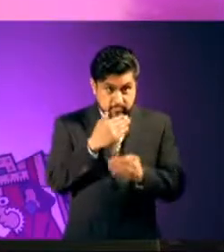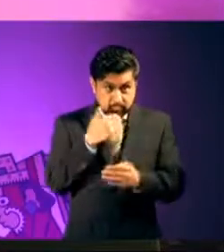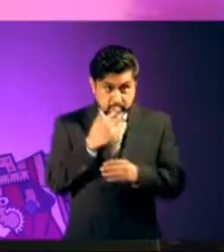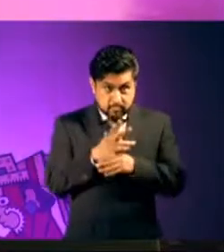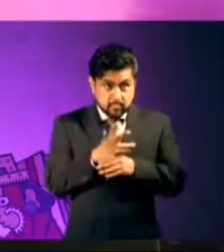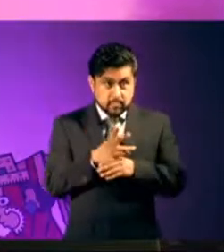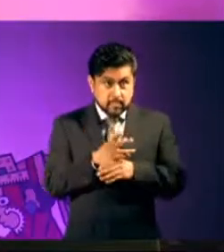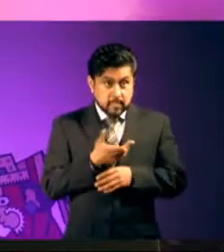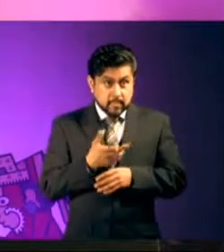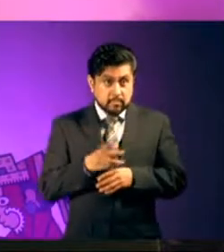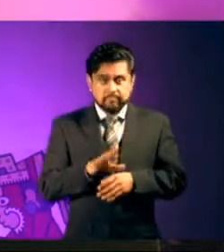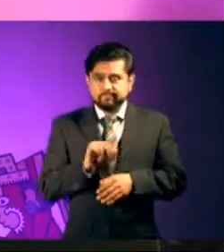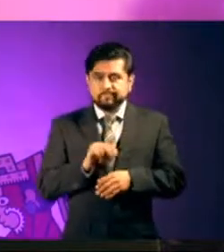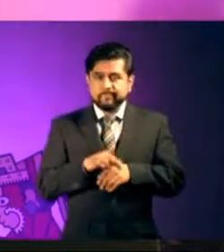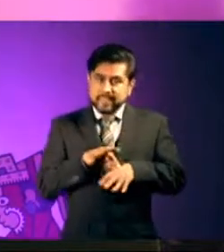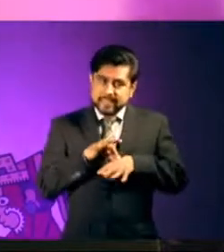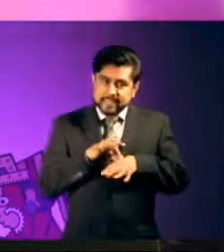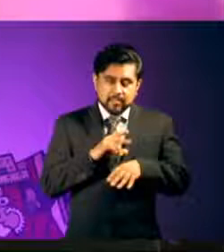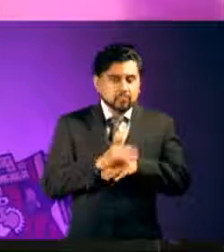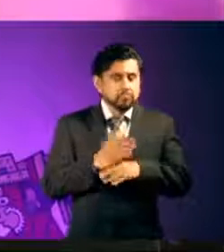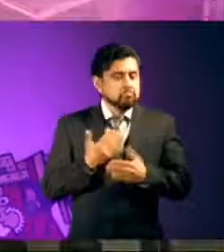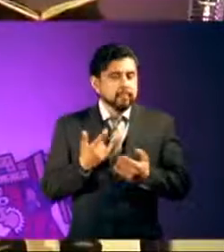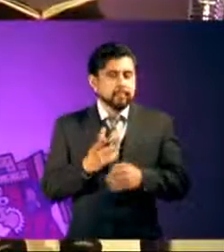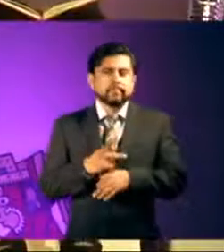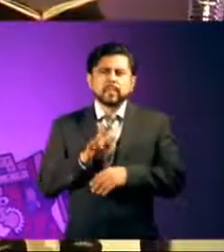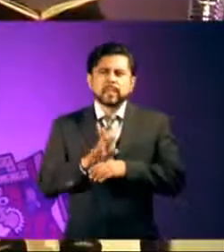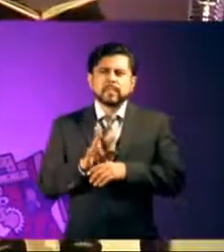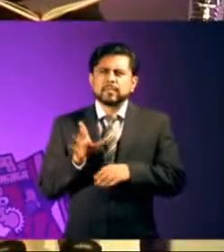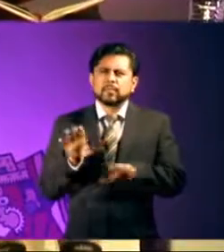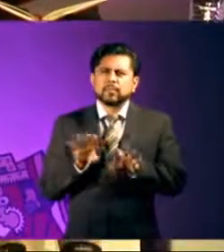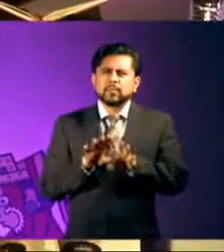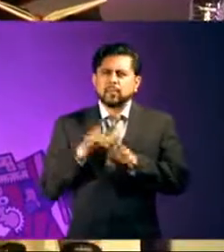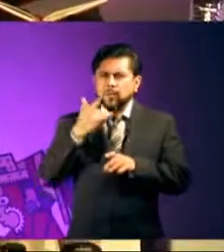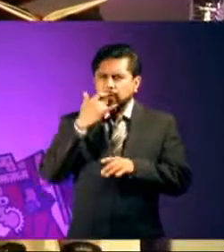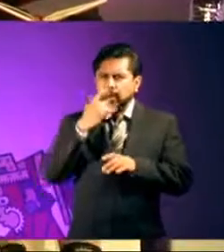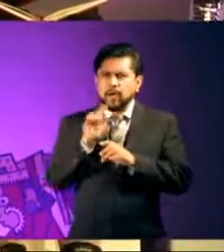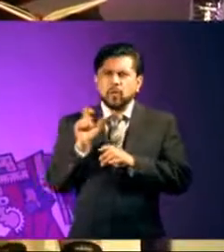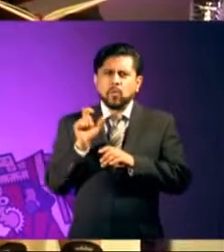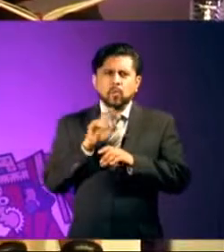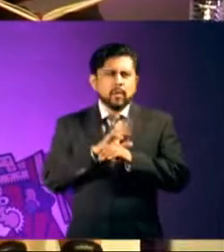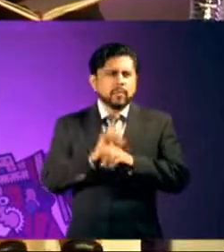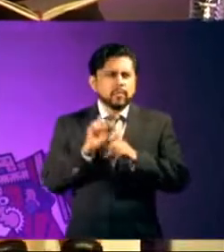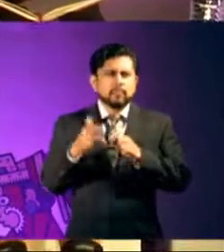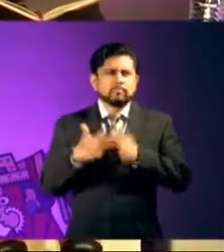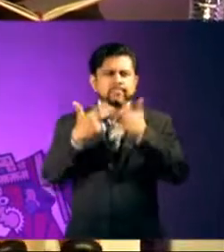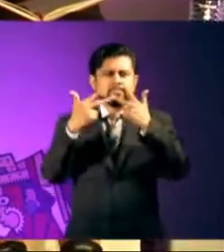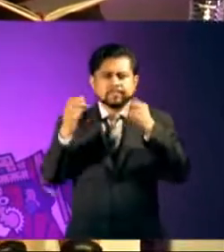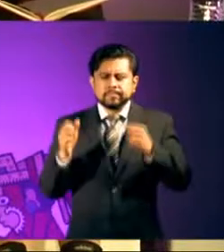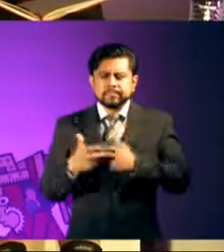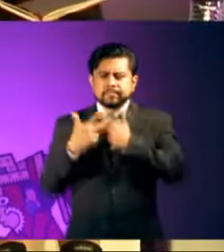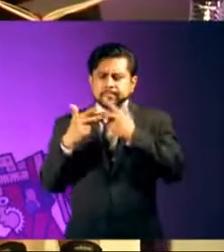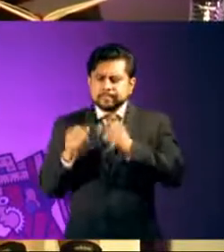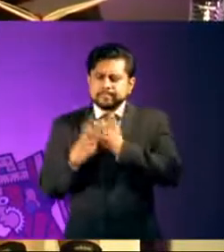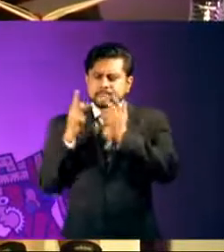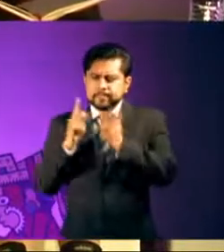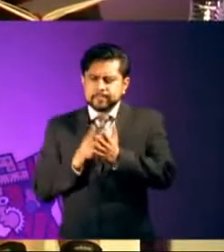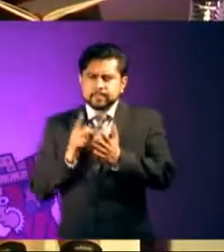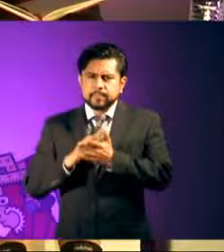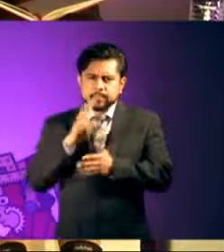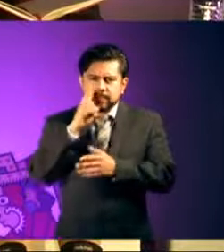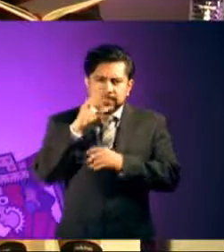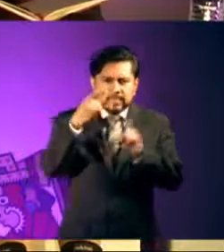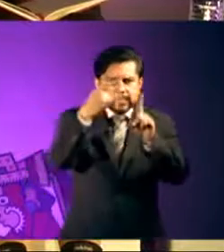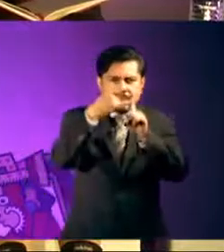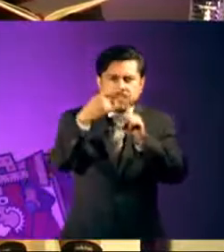entonces hay una cosa muy chistosa que ocurre con el cerebro cuando solamente vemos a la gente en la pantalla que es que como estamos acostumbrados a los olores